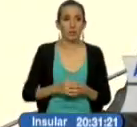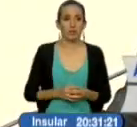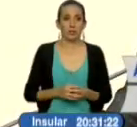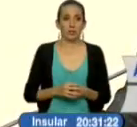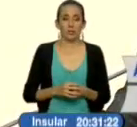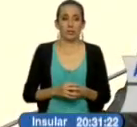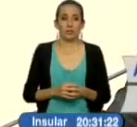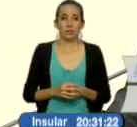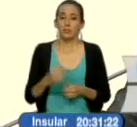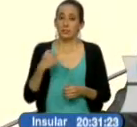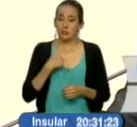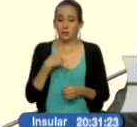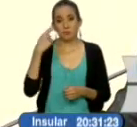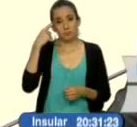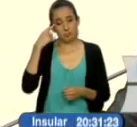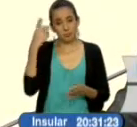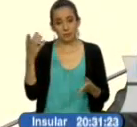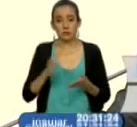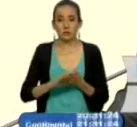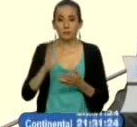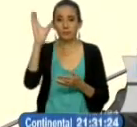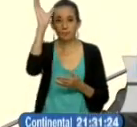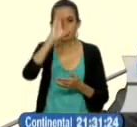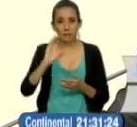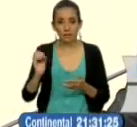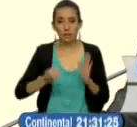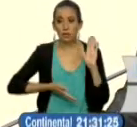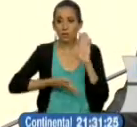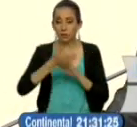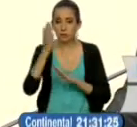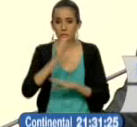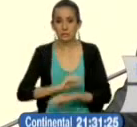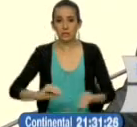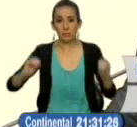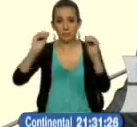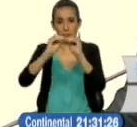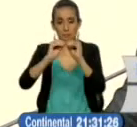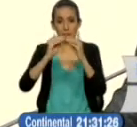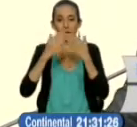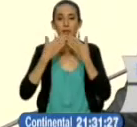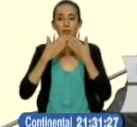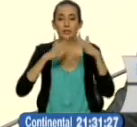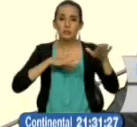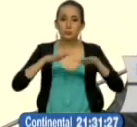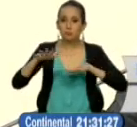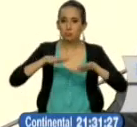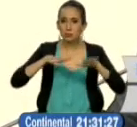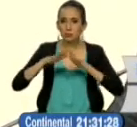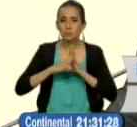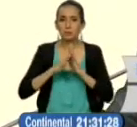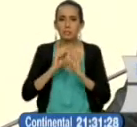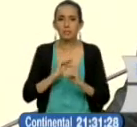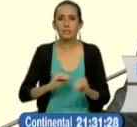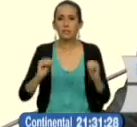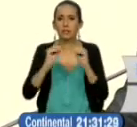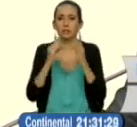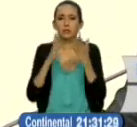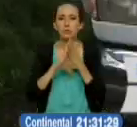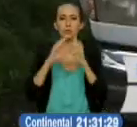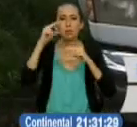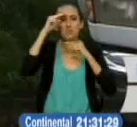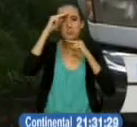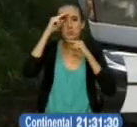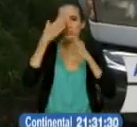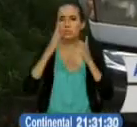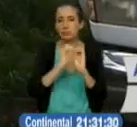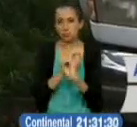Diría yo que la conexión hacia la zona de la costa, la zona donde mayor movimiento existe, no existe mayores novedades.